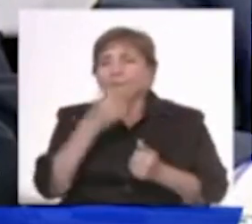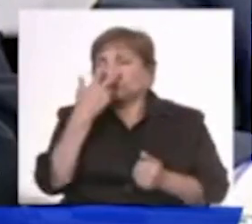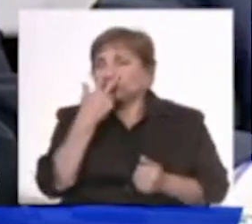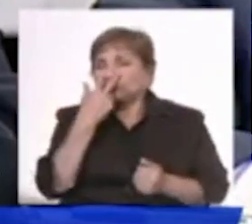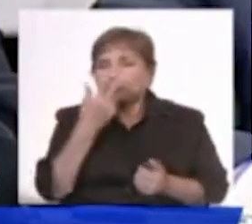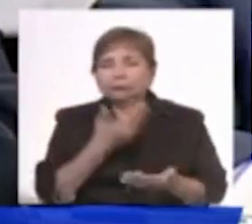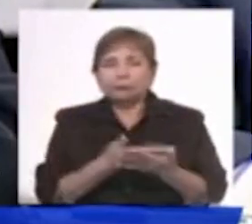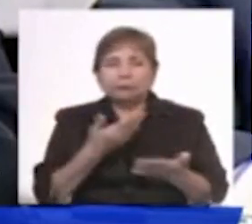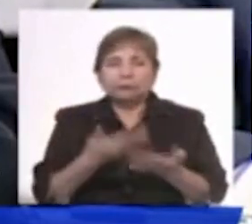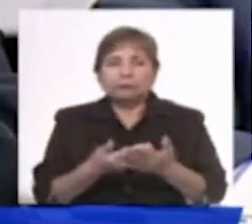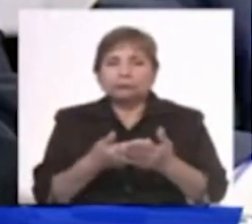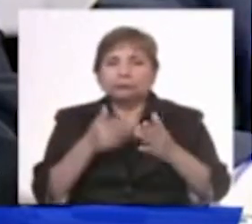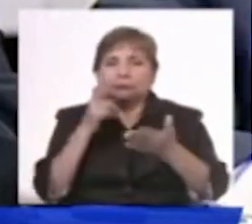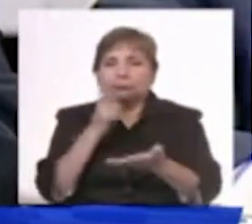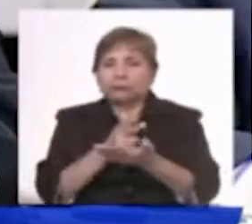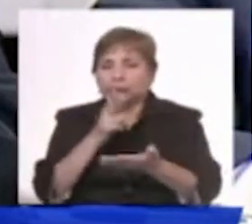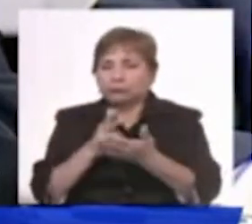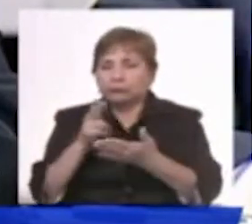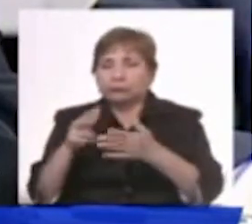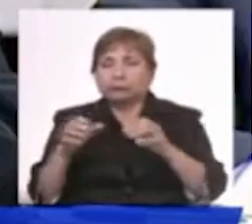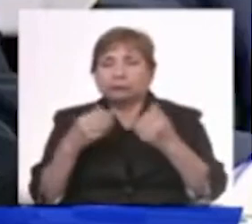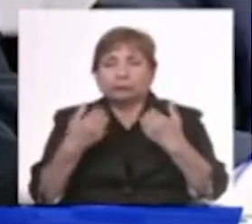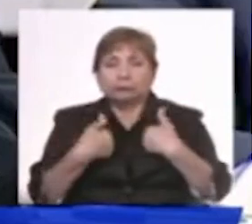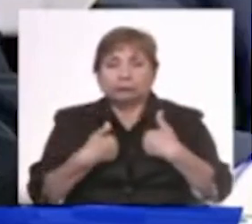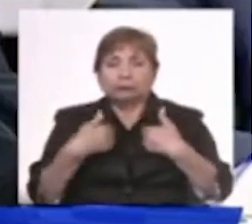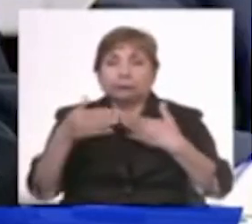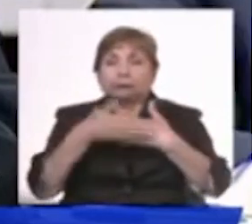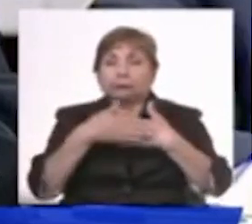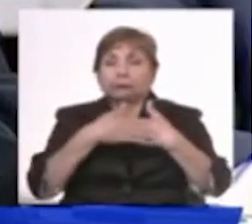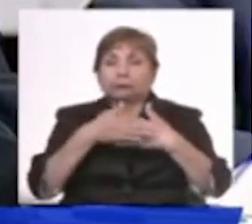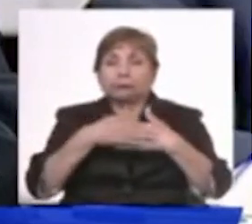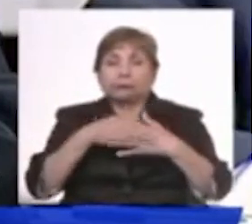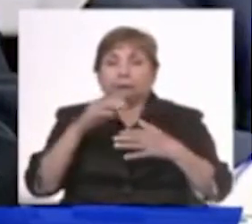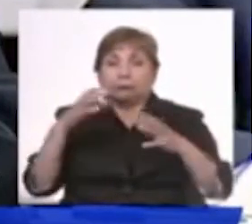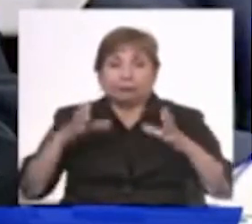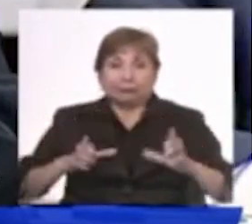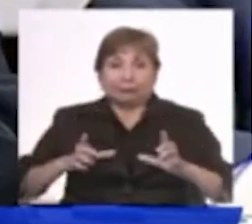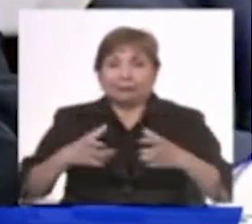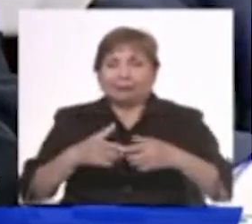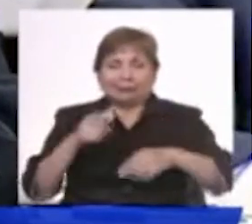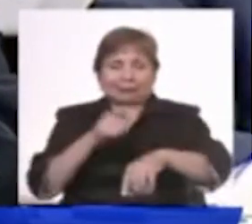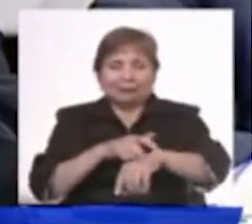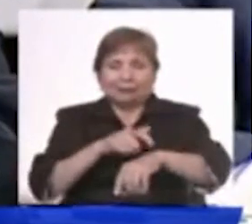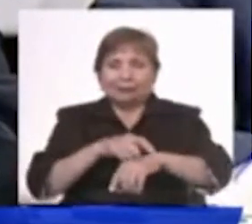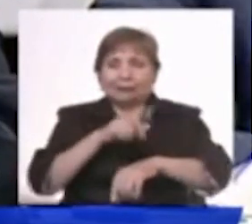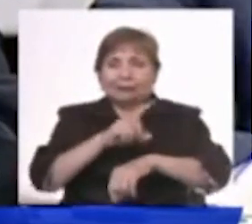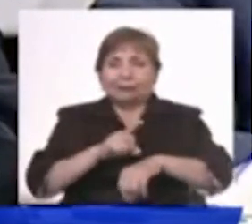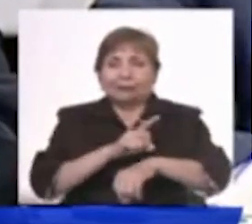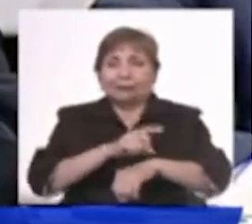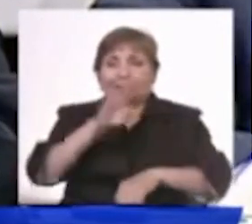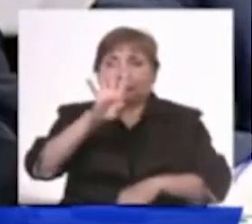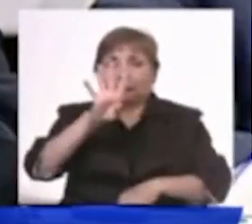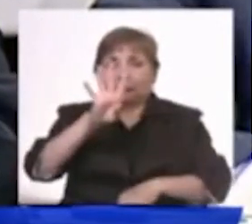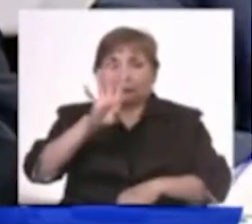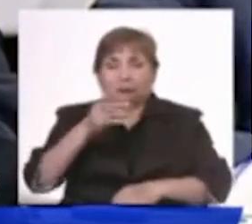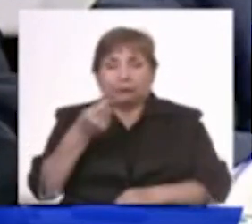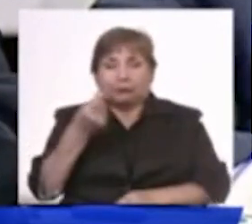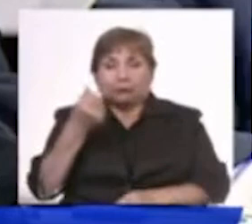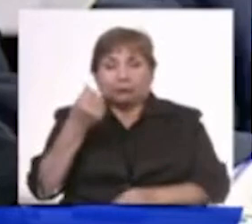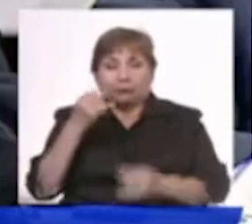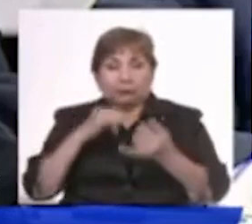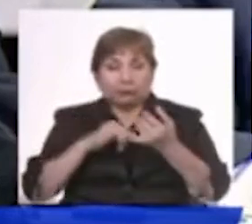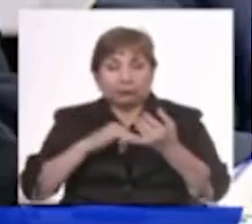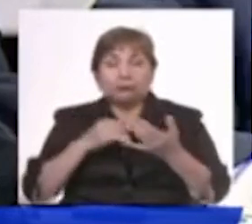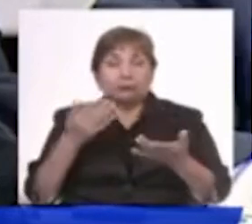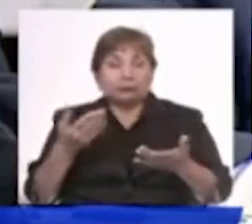que en la cochera que tenemos cerca del Congreso, normalmente la hora está 4 soles, y